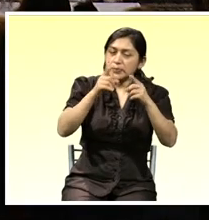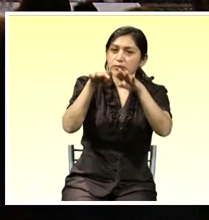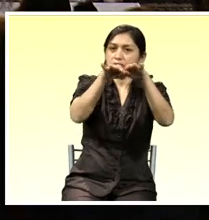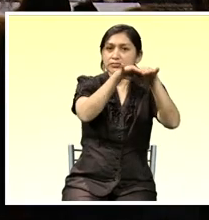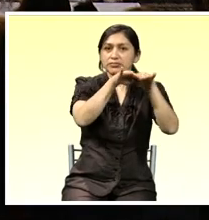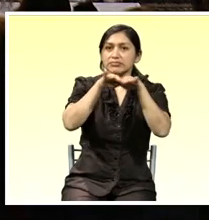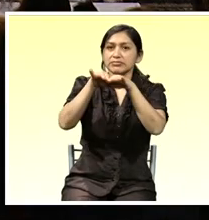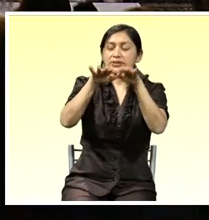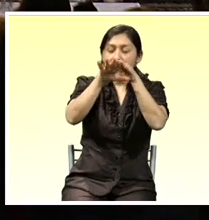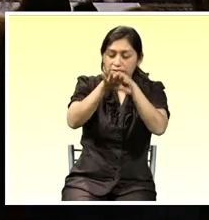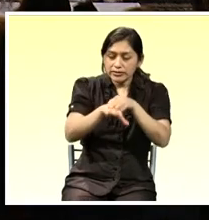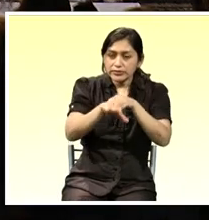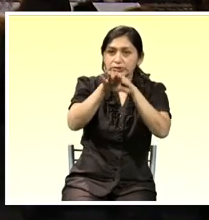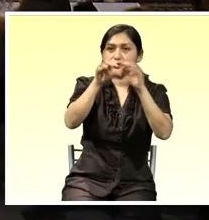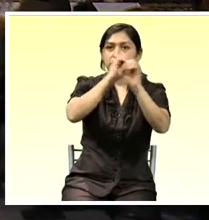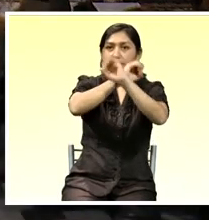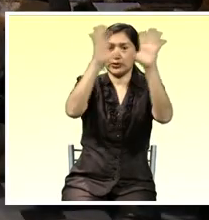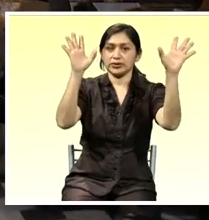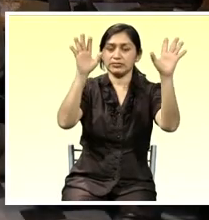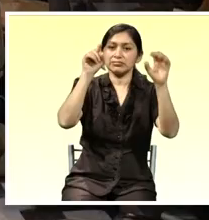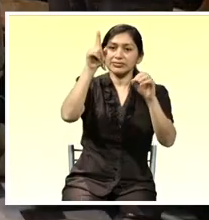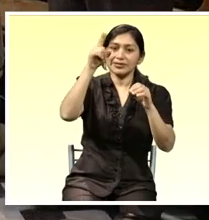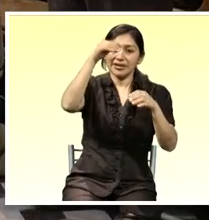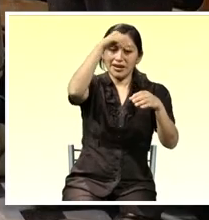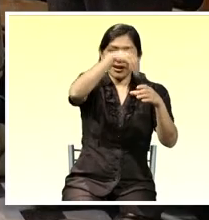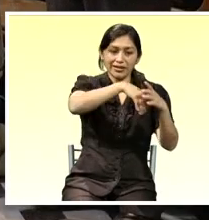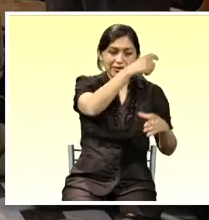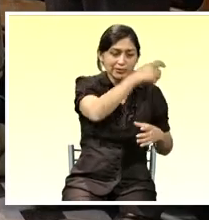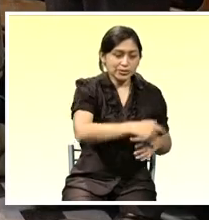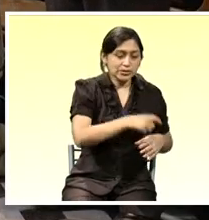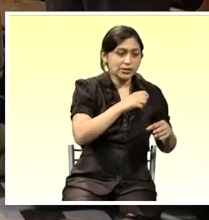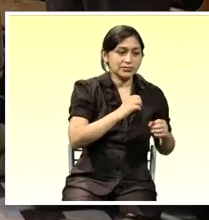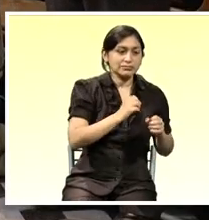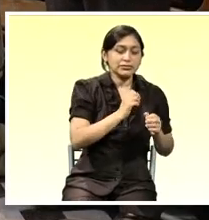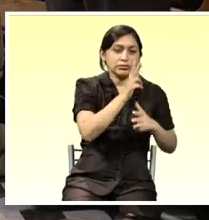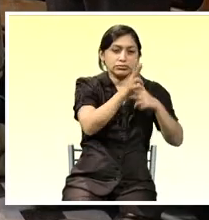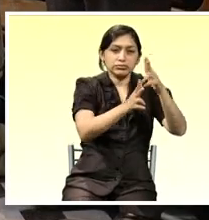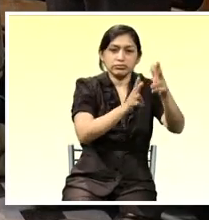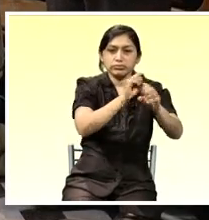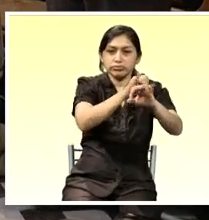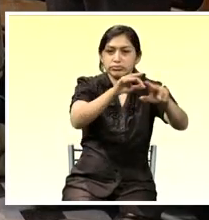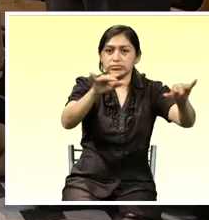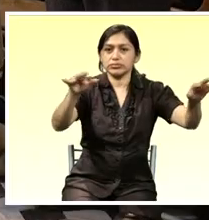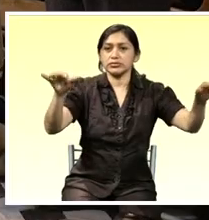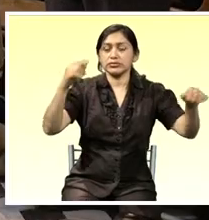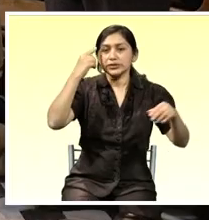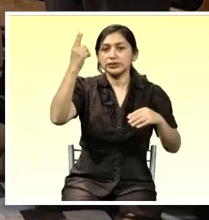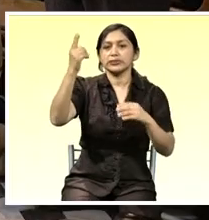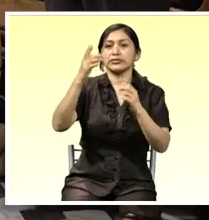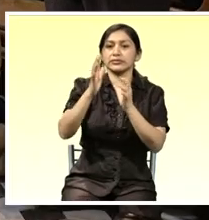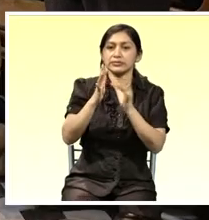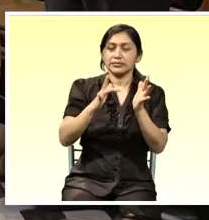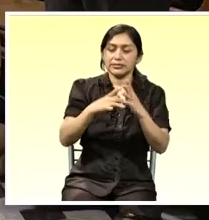gloria, y que habló por los profetas. Creo en la Iglesia que es una, santa,